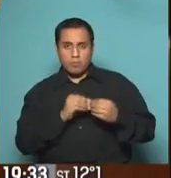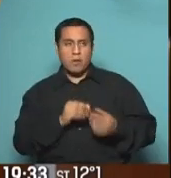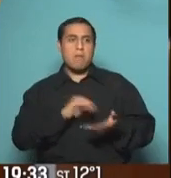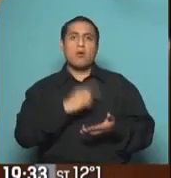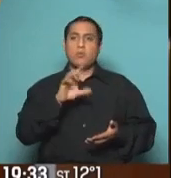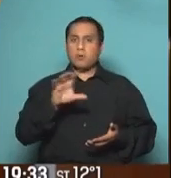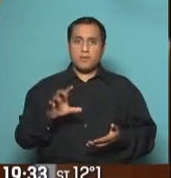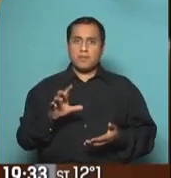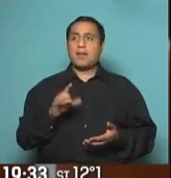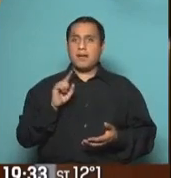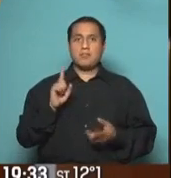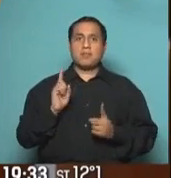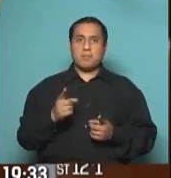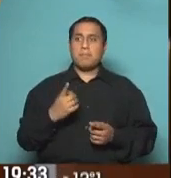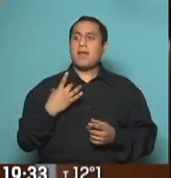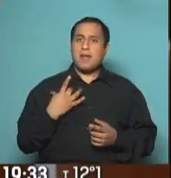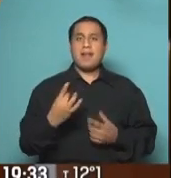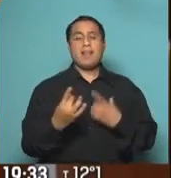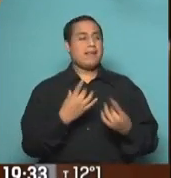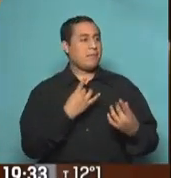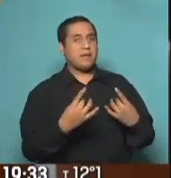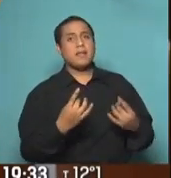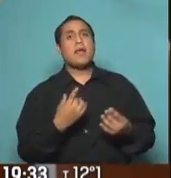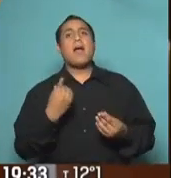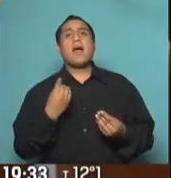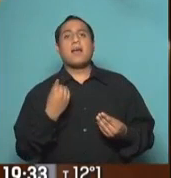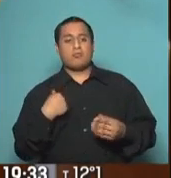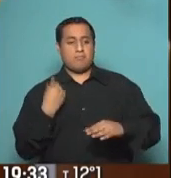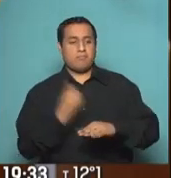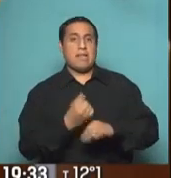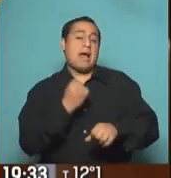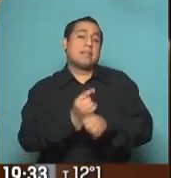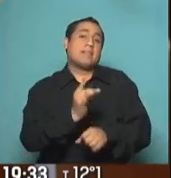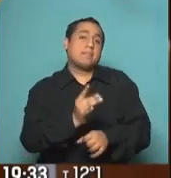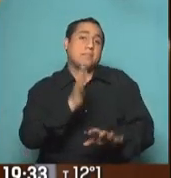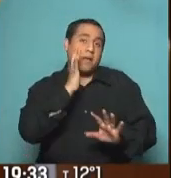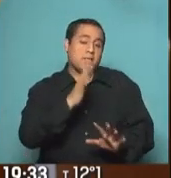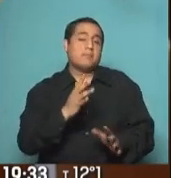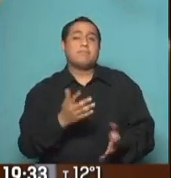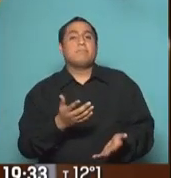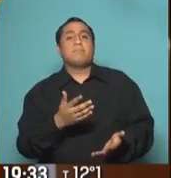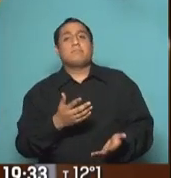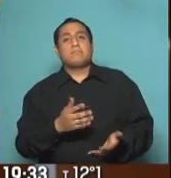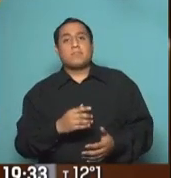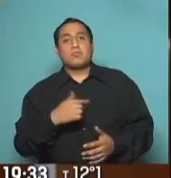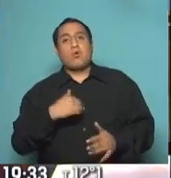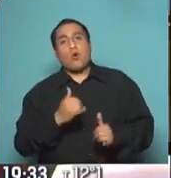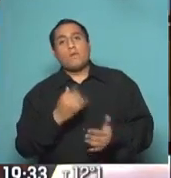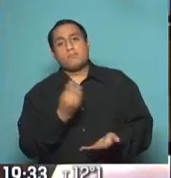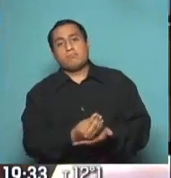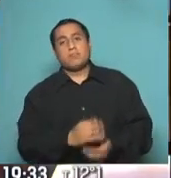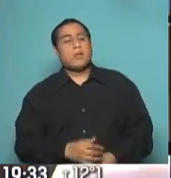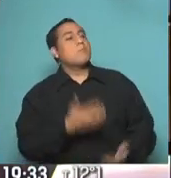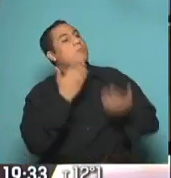elegido que por lo menos hasta diciembre para que asuma este con gran compromiso de presidir la juventud nacional muchísimas a